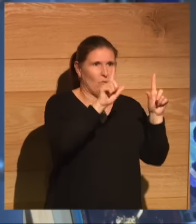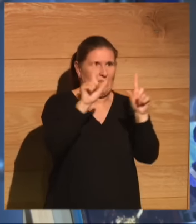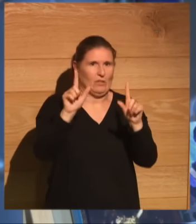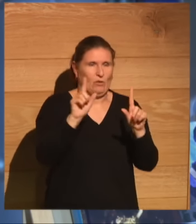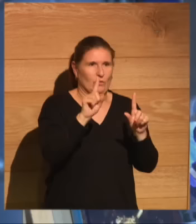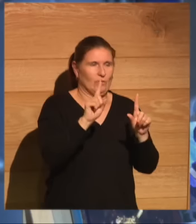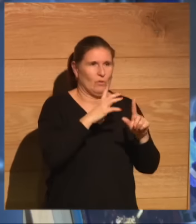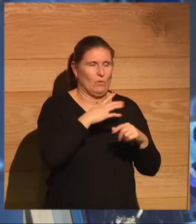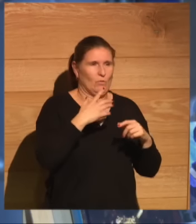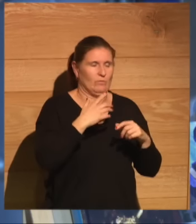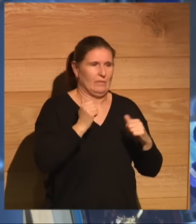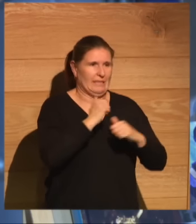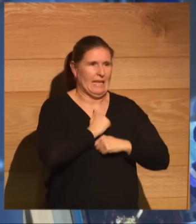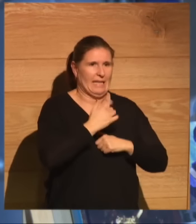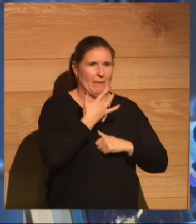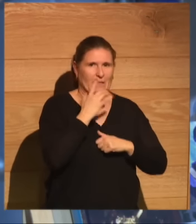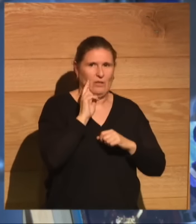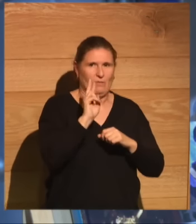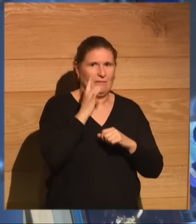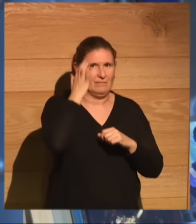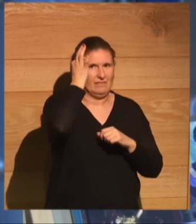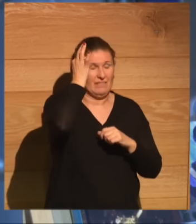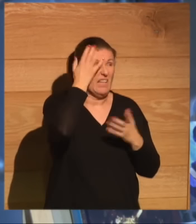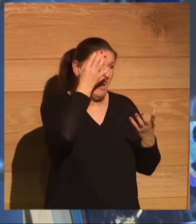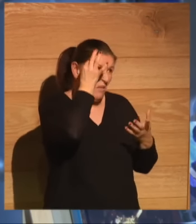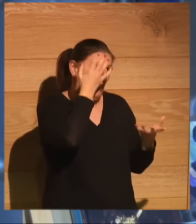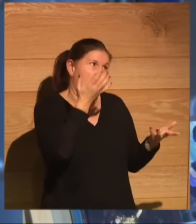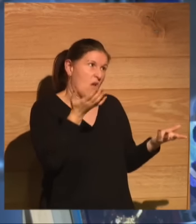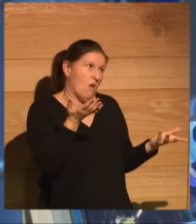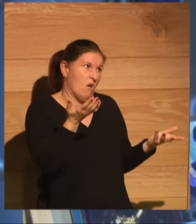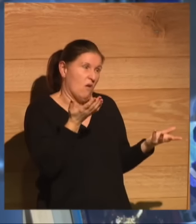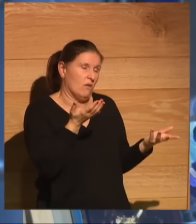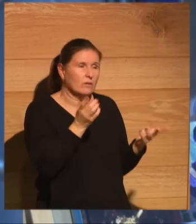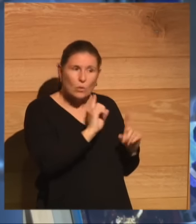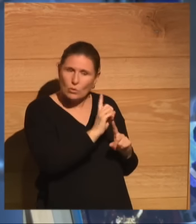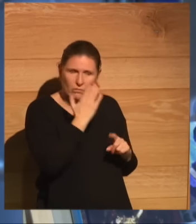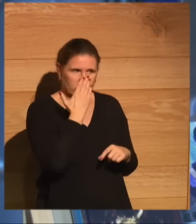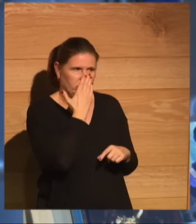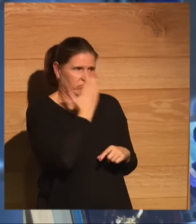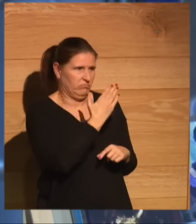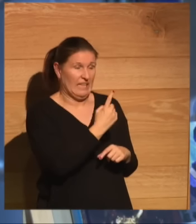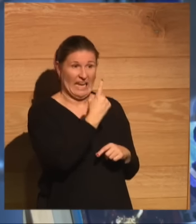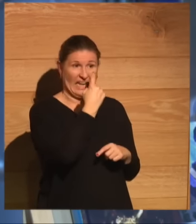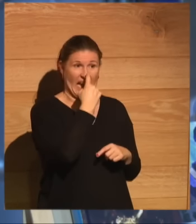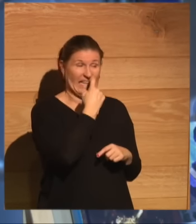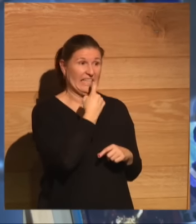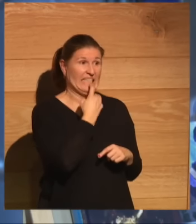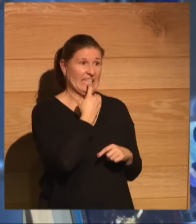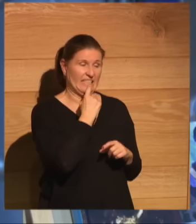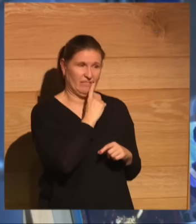muy abnegado. Ese es el pelo, Rodrigo. Por ese pelo, No. No. Vamos a ser honestos. Es la nariz y los dientes.